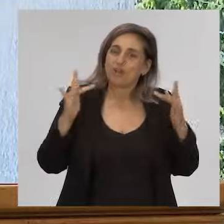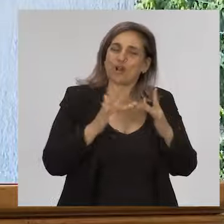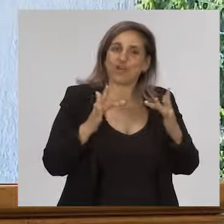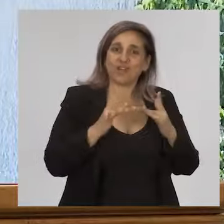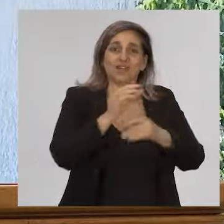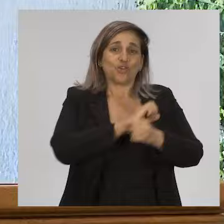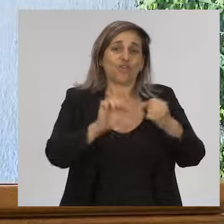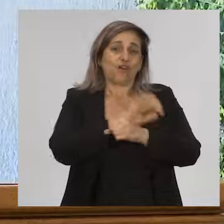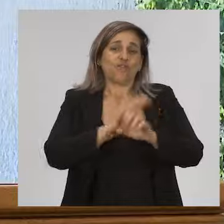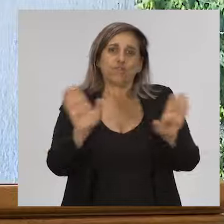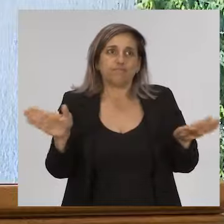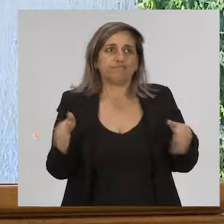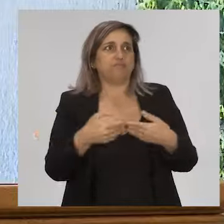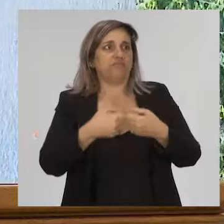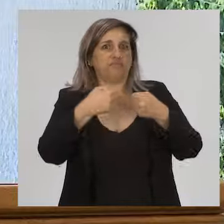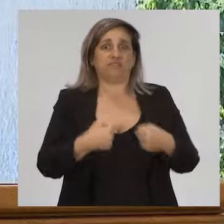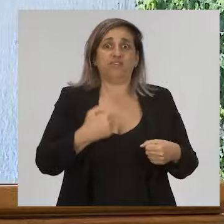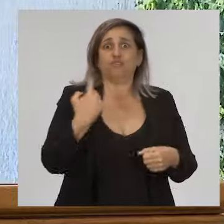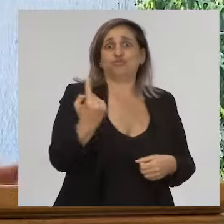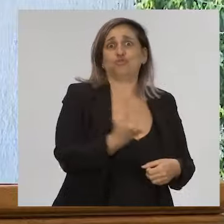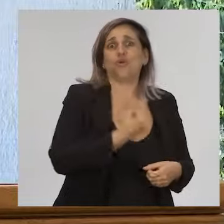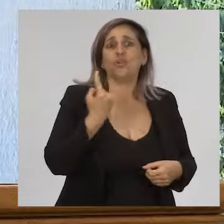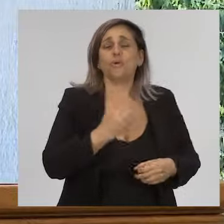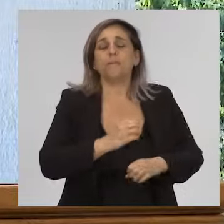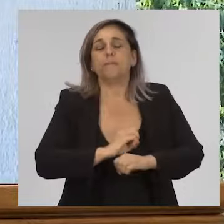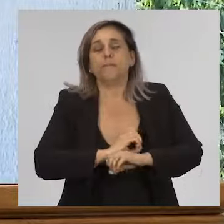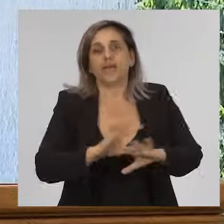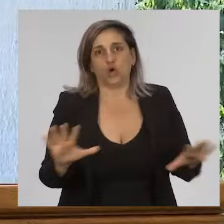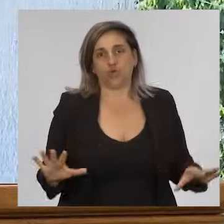canalizar, de abrir. La soledad.